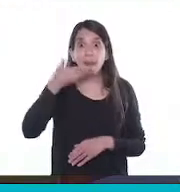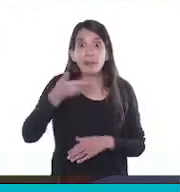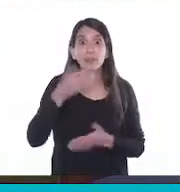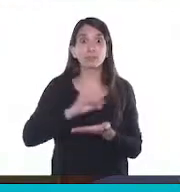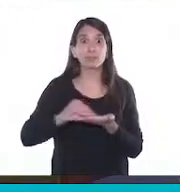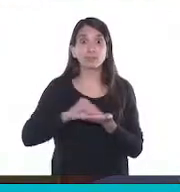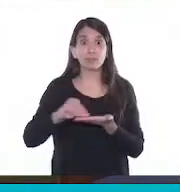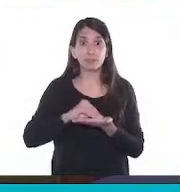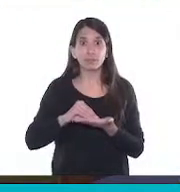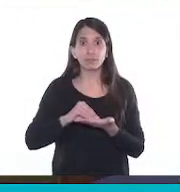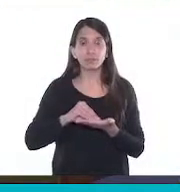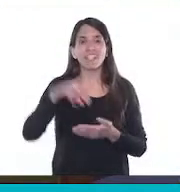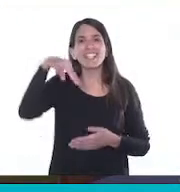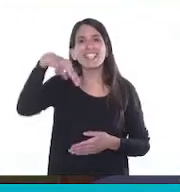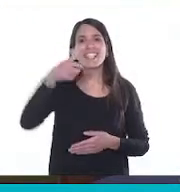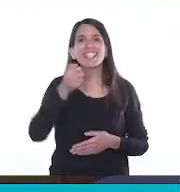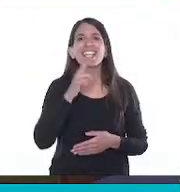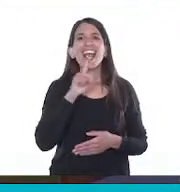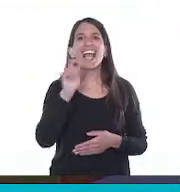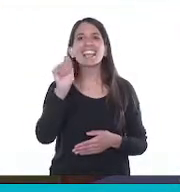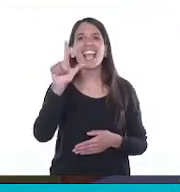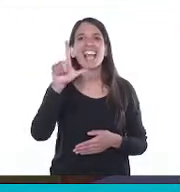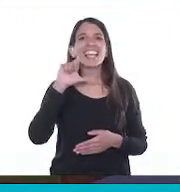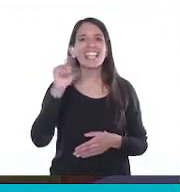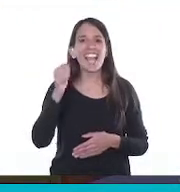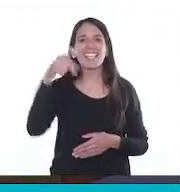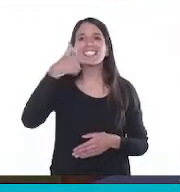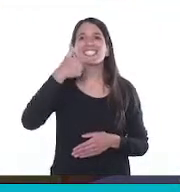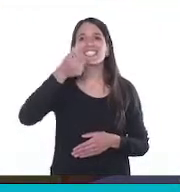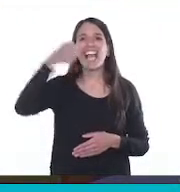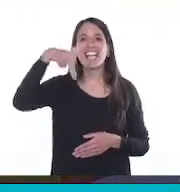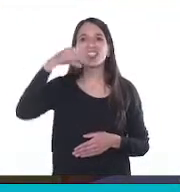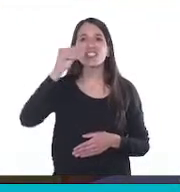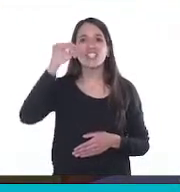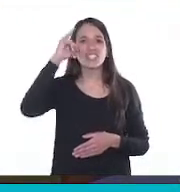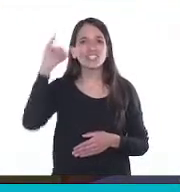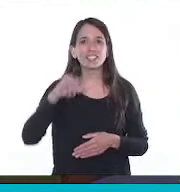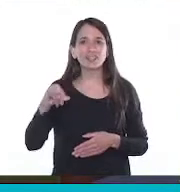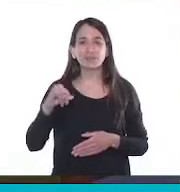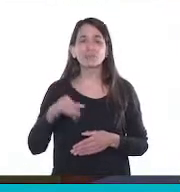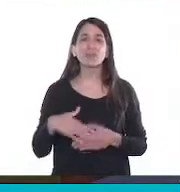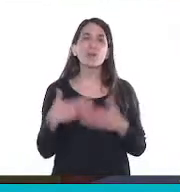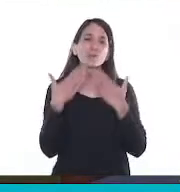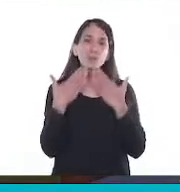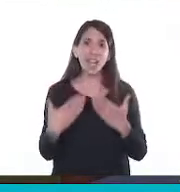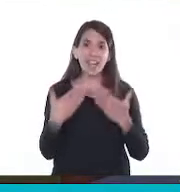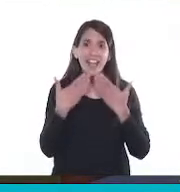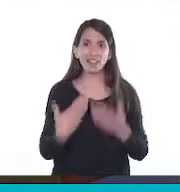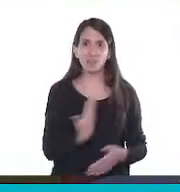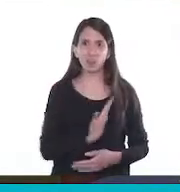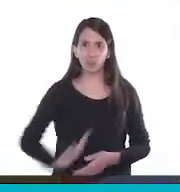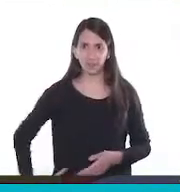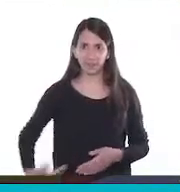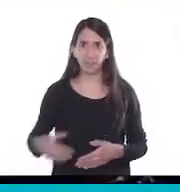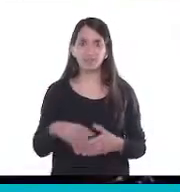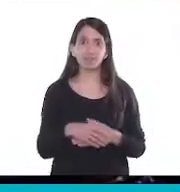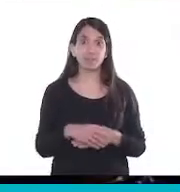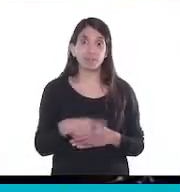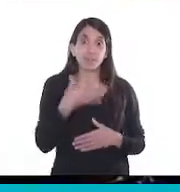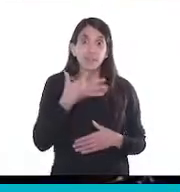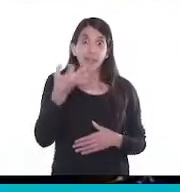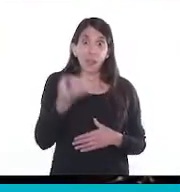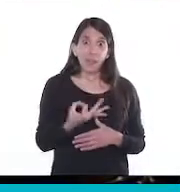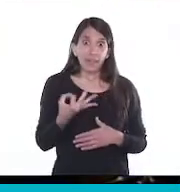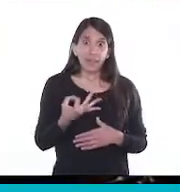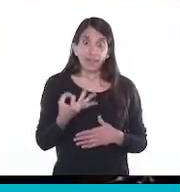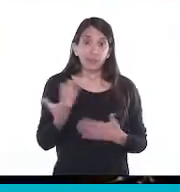diputada natalia sánchez jauri gracias señor presidente bueno la verdad que